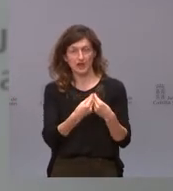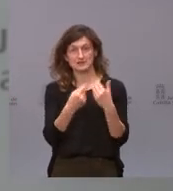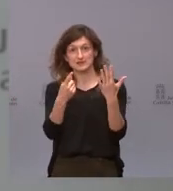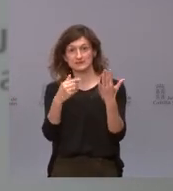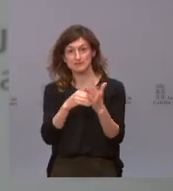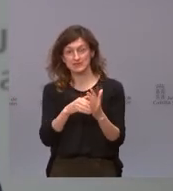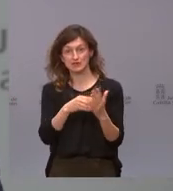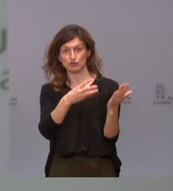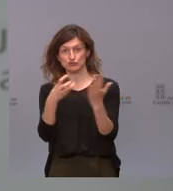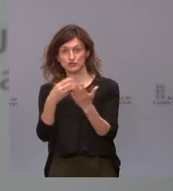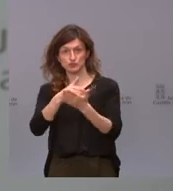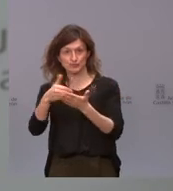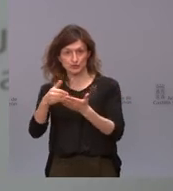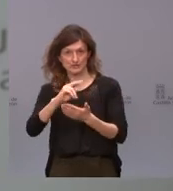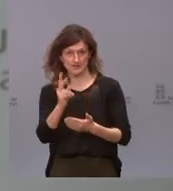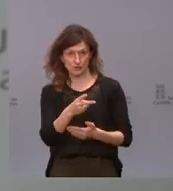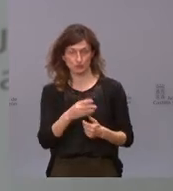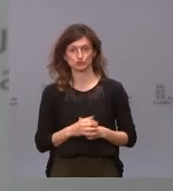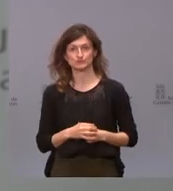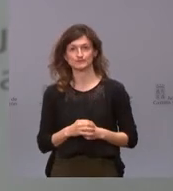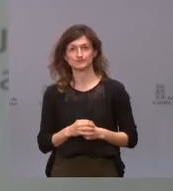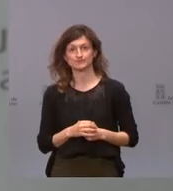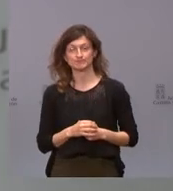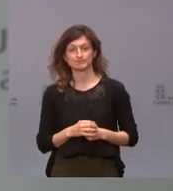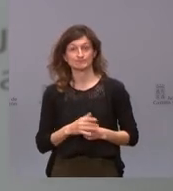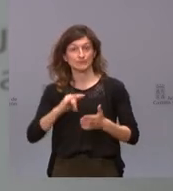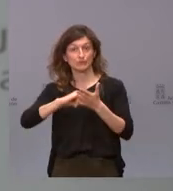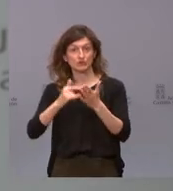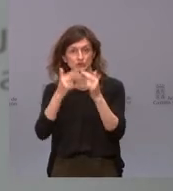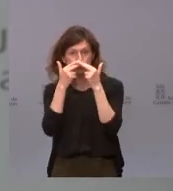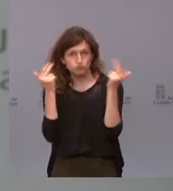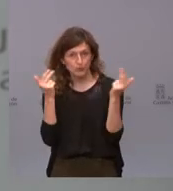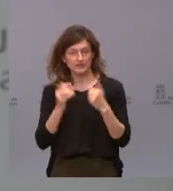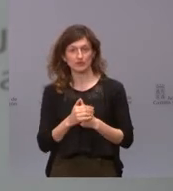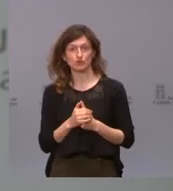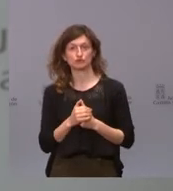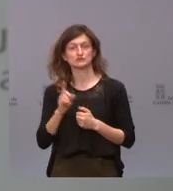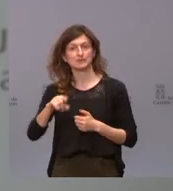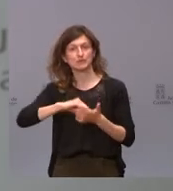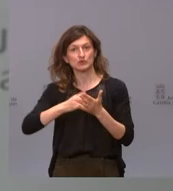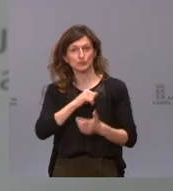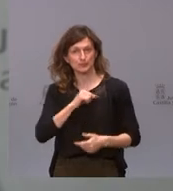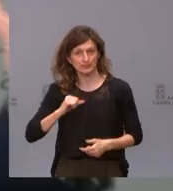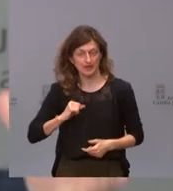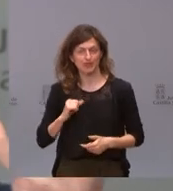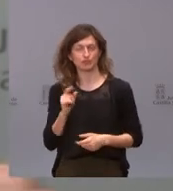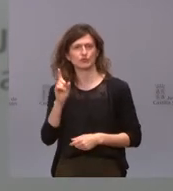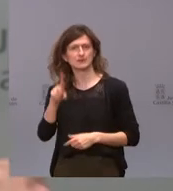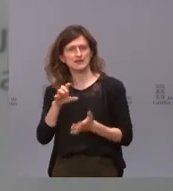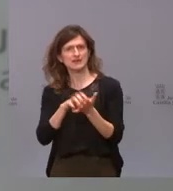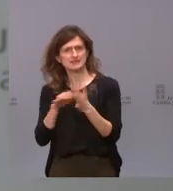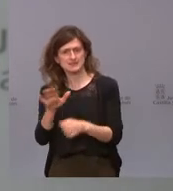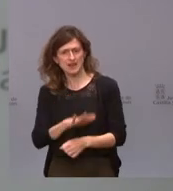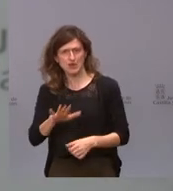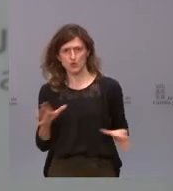ochocientos millones de euros proyectos públicos de proyectos privados de castilla y león' en